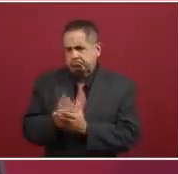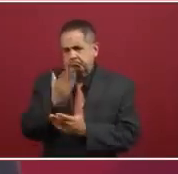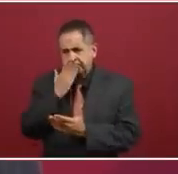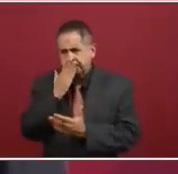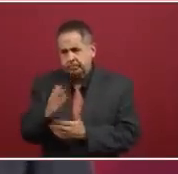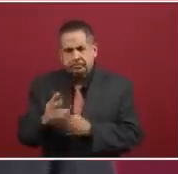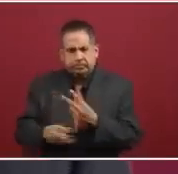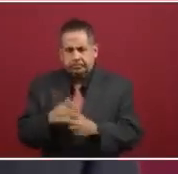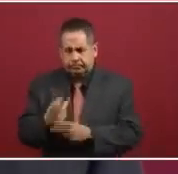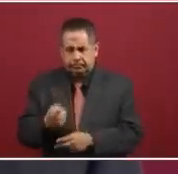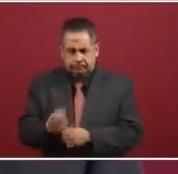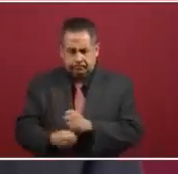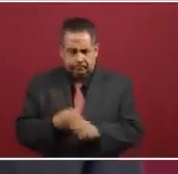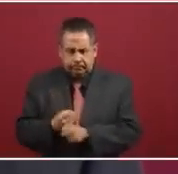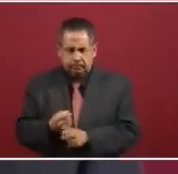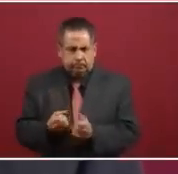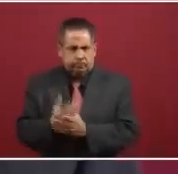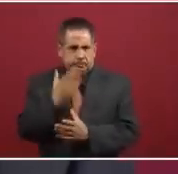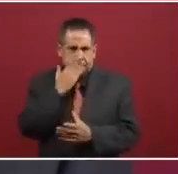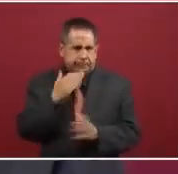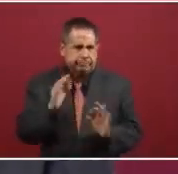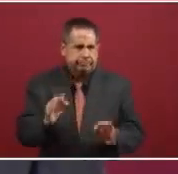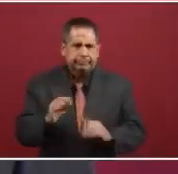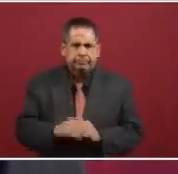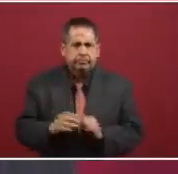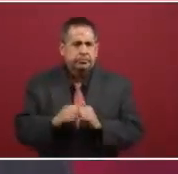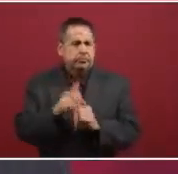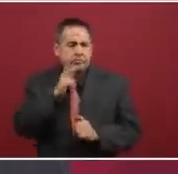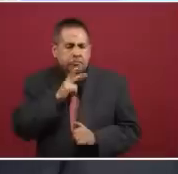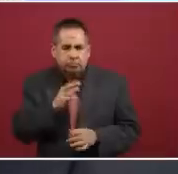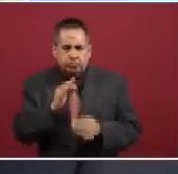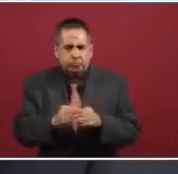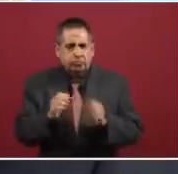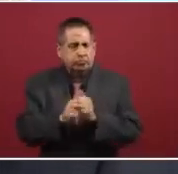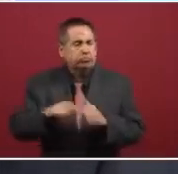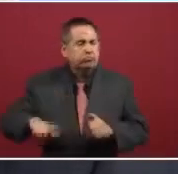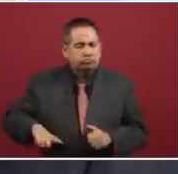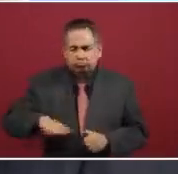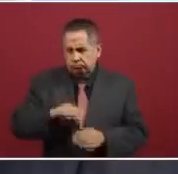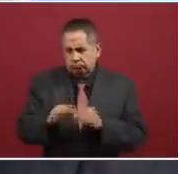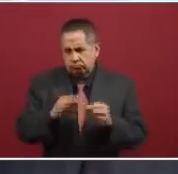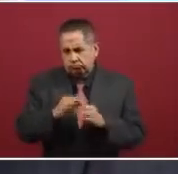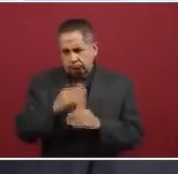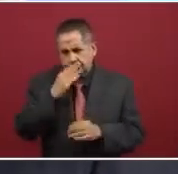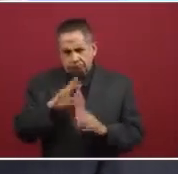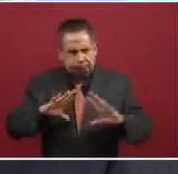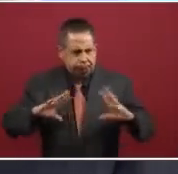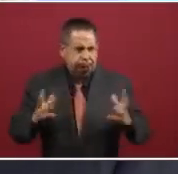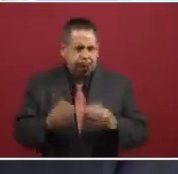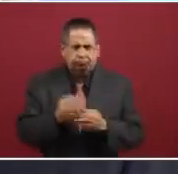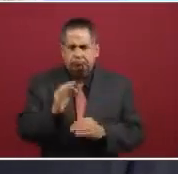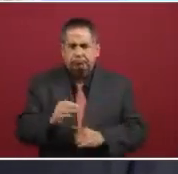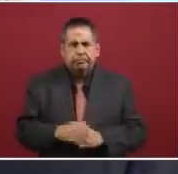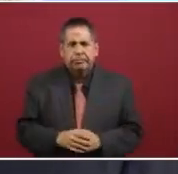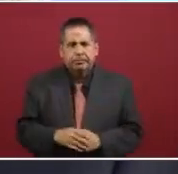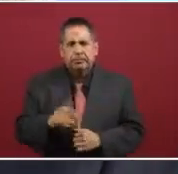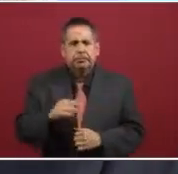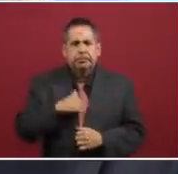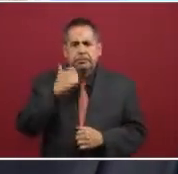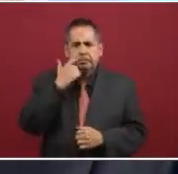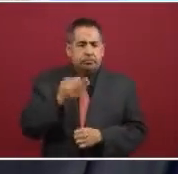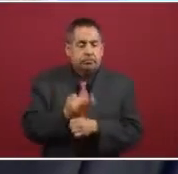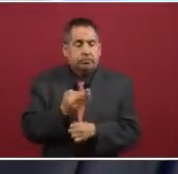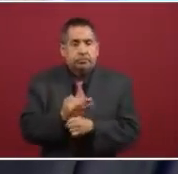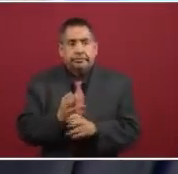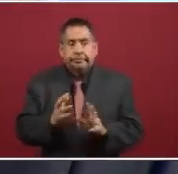bien este año con Pemex y con el gobierno en su conjunto. Entonces no queremos